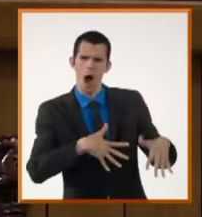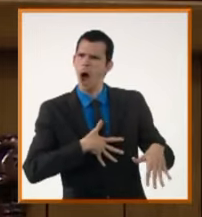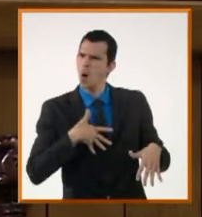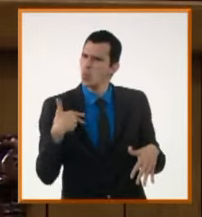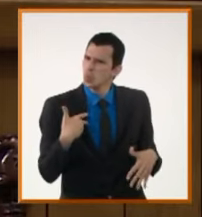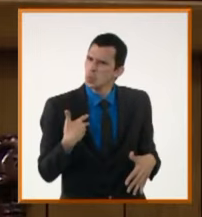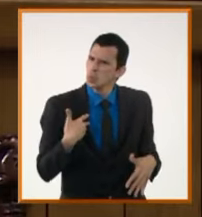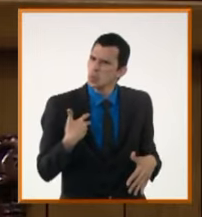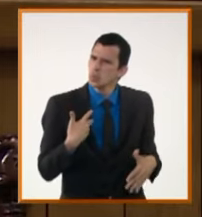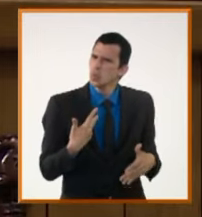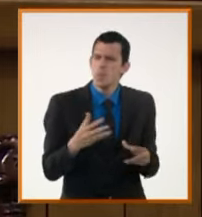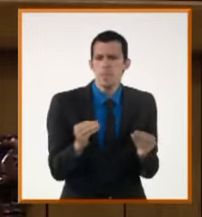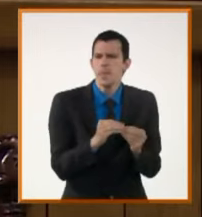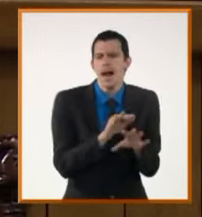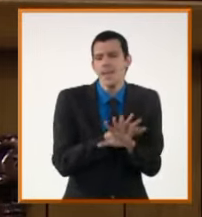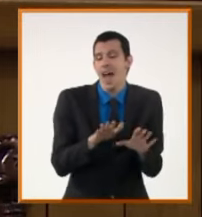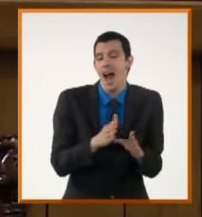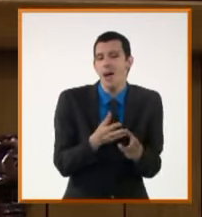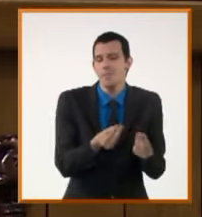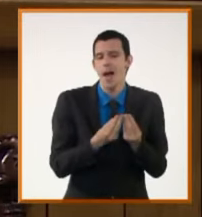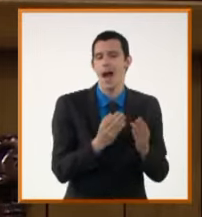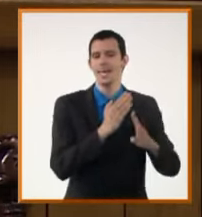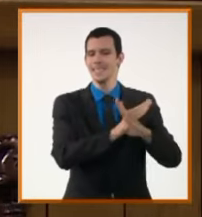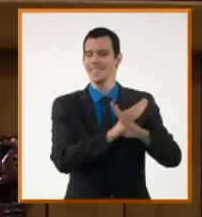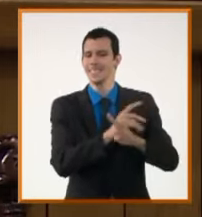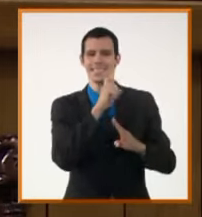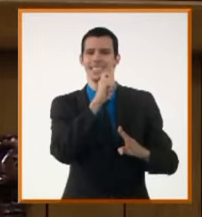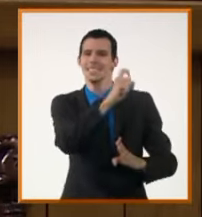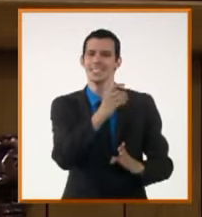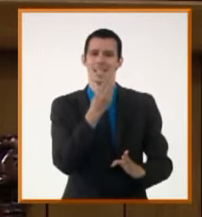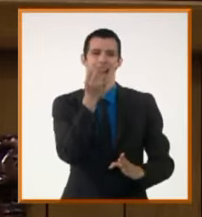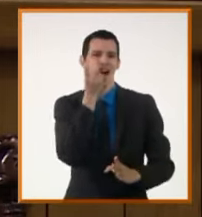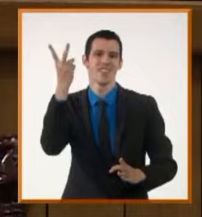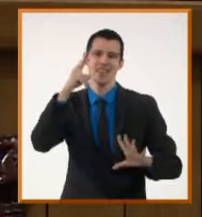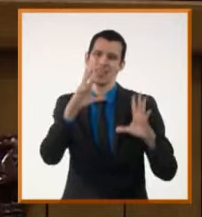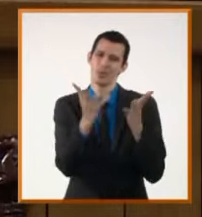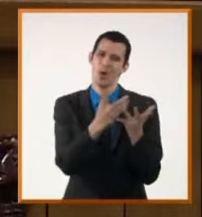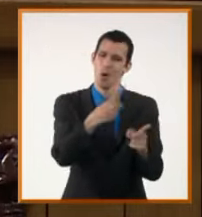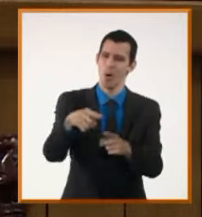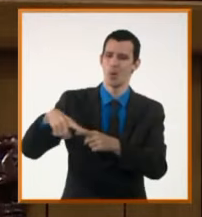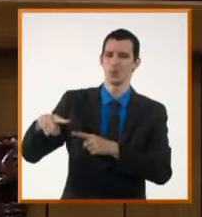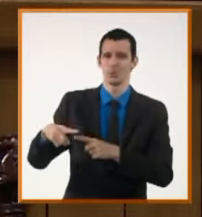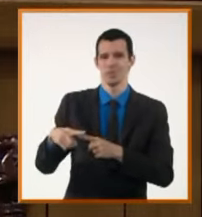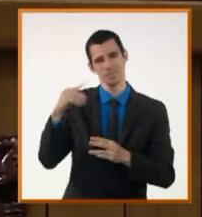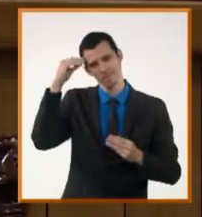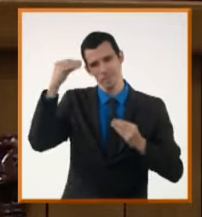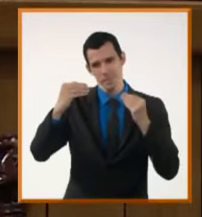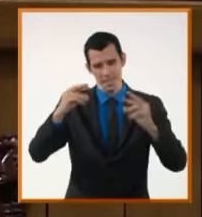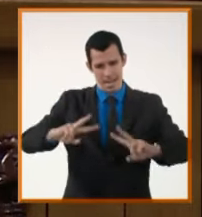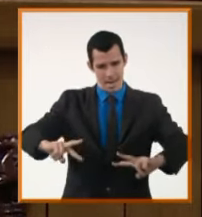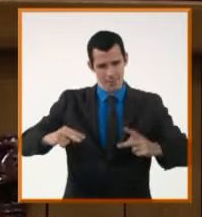sentido. Pero bueno, tenemos que iniciar ese proceso. Y para ello,